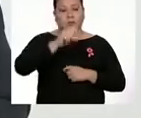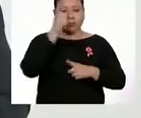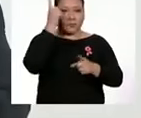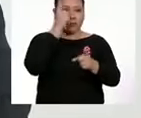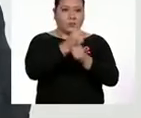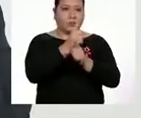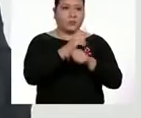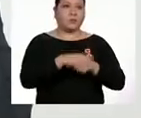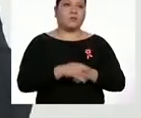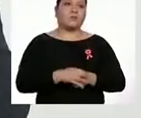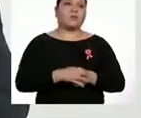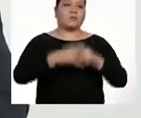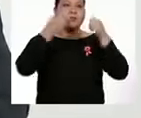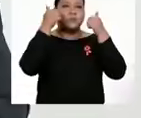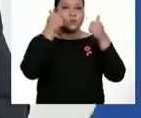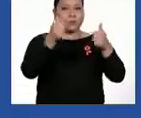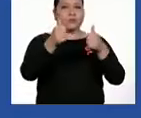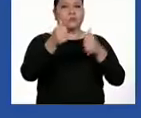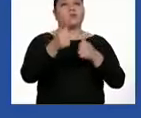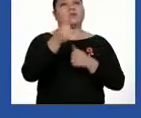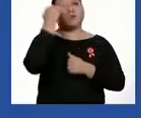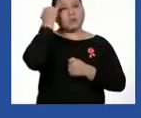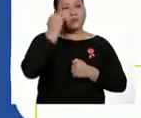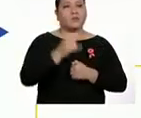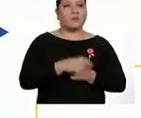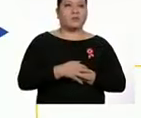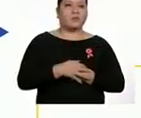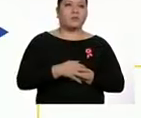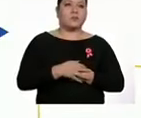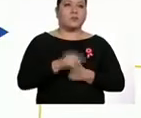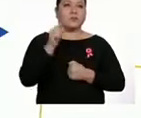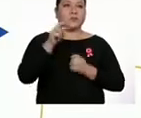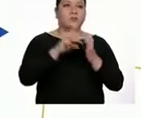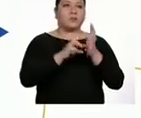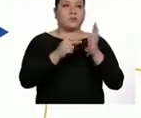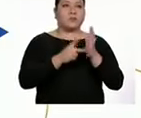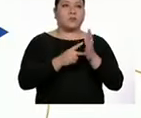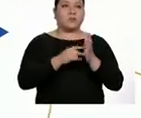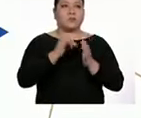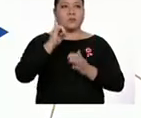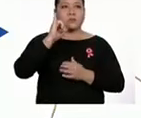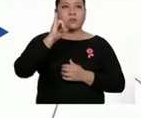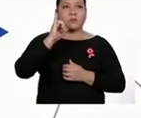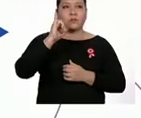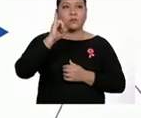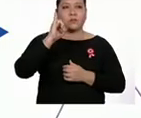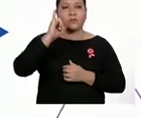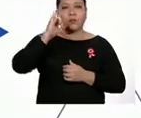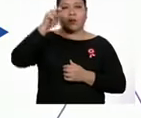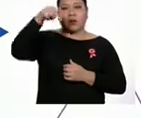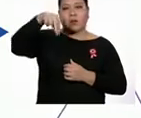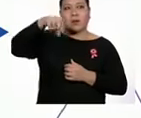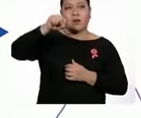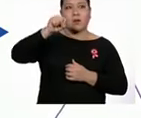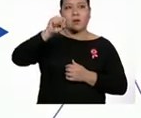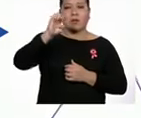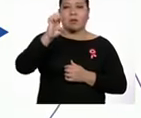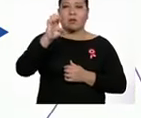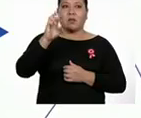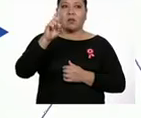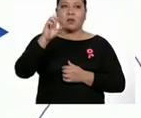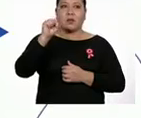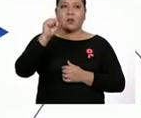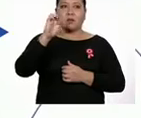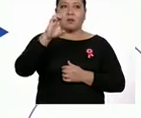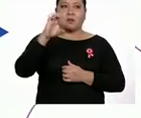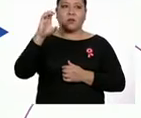Excelente, Yaremis. Muy buena observación. Eso se llama intersección de intervalos, que consta de los números